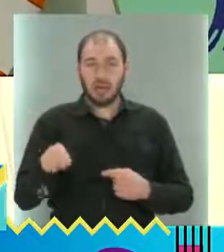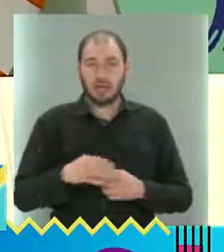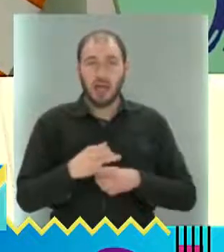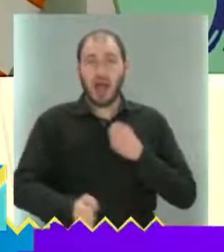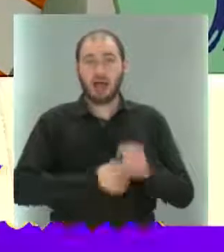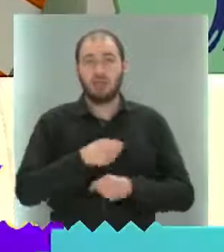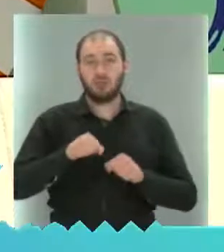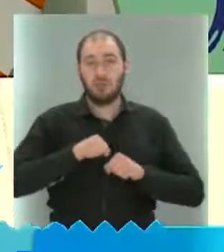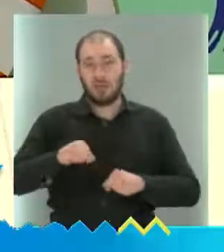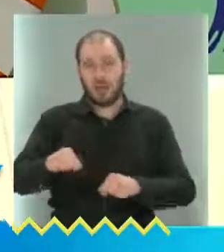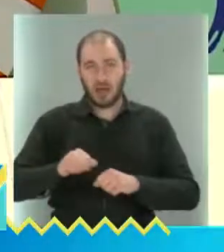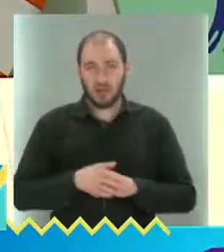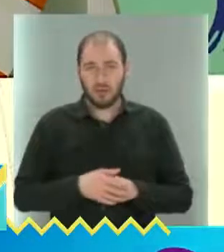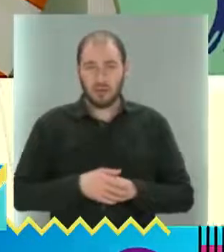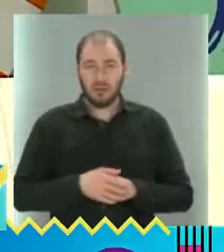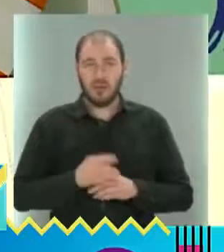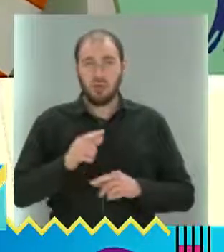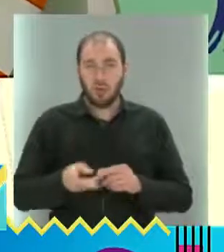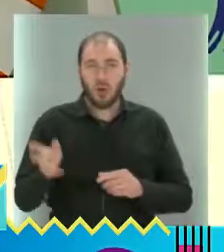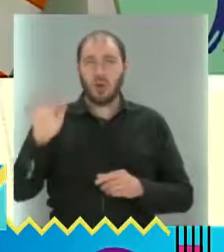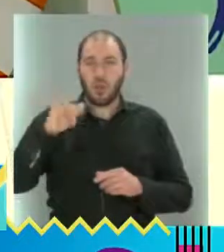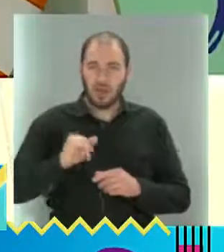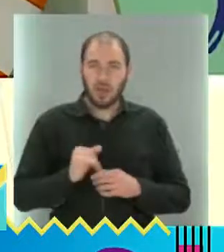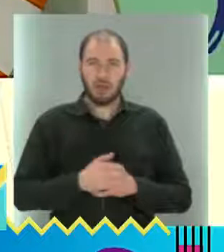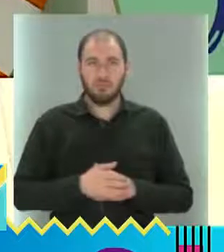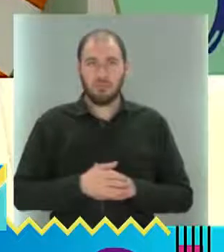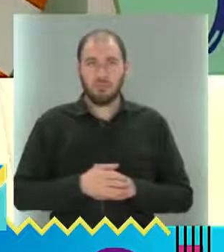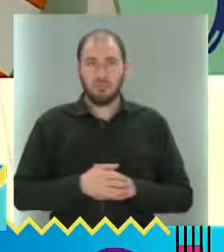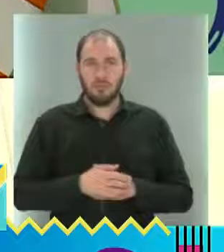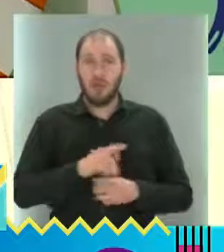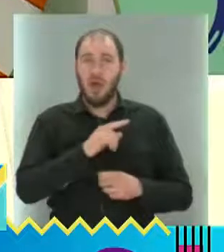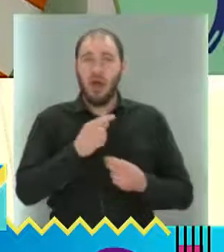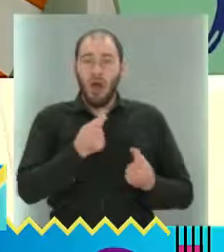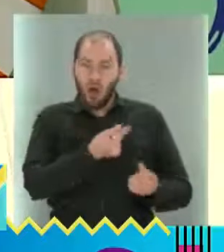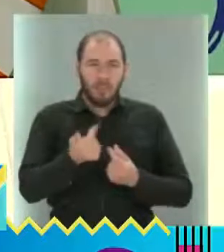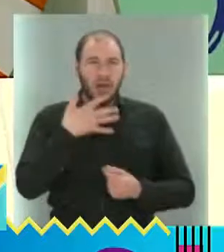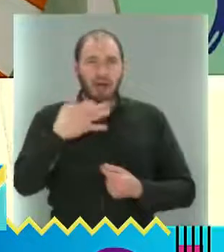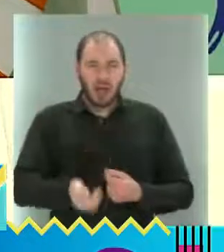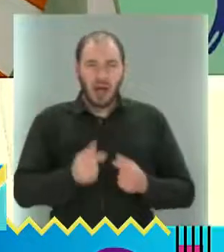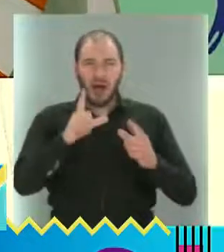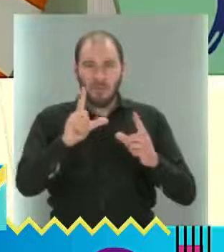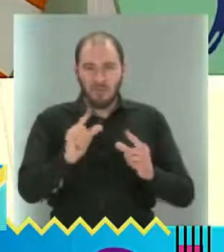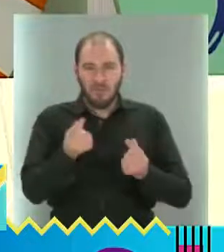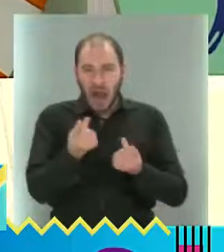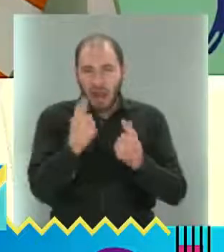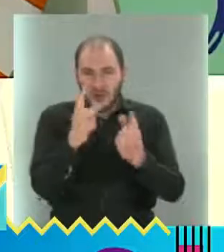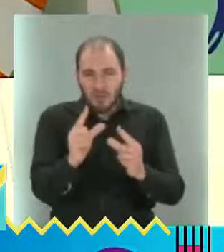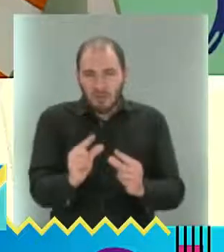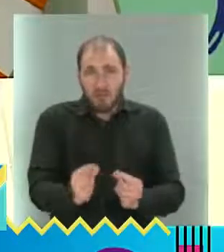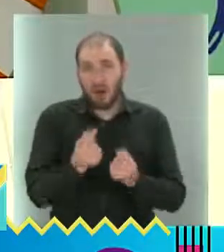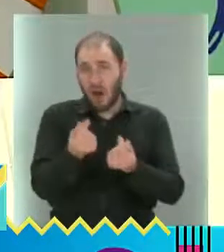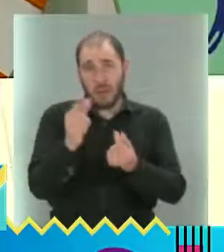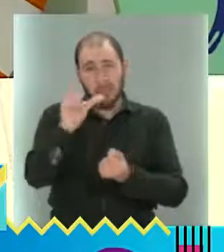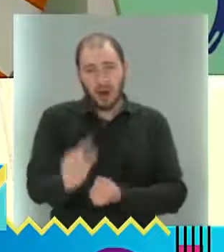los supermercados y cómo día a día el poder real de nuestro salario va perdiendo poder de